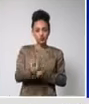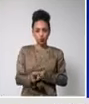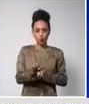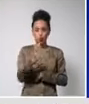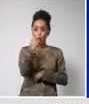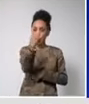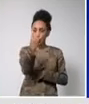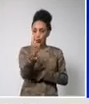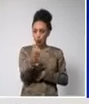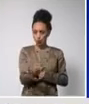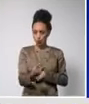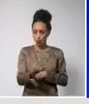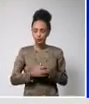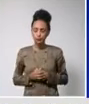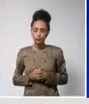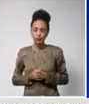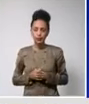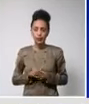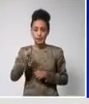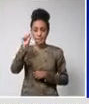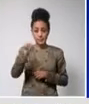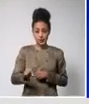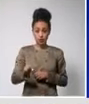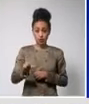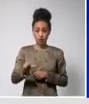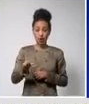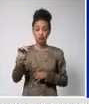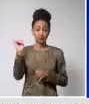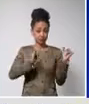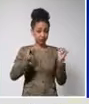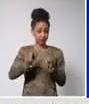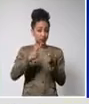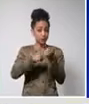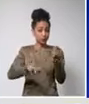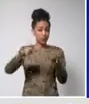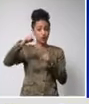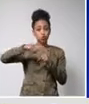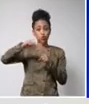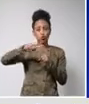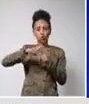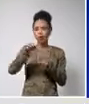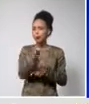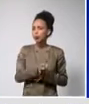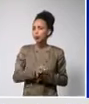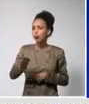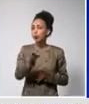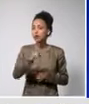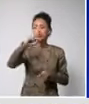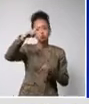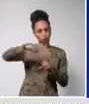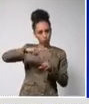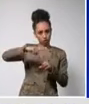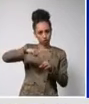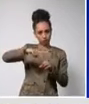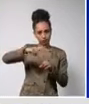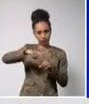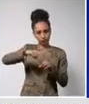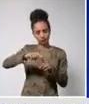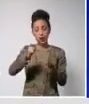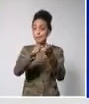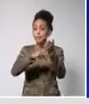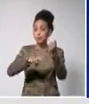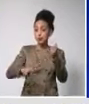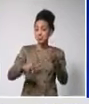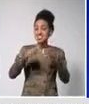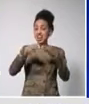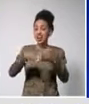El paciente importado que se diagnostica ayer en la provincia de Las Tunas, del municipio Cabecera, y en la provincia de